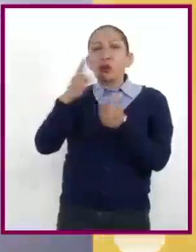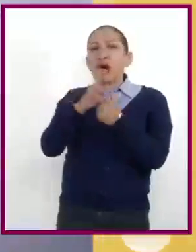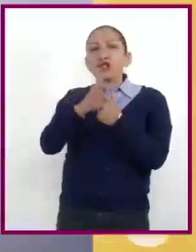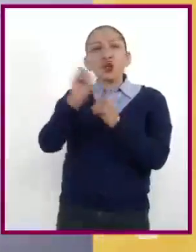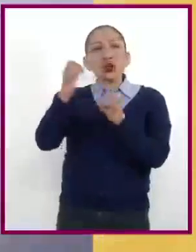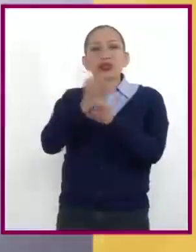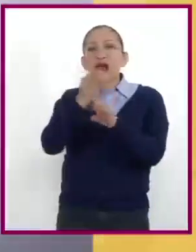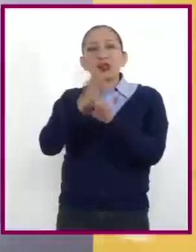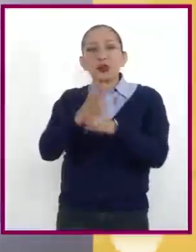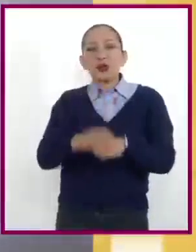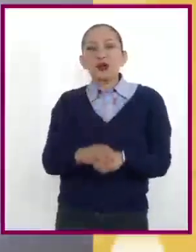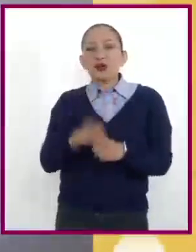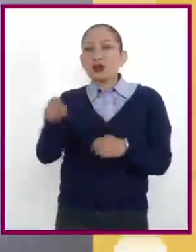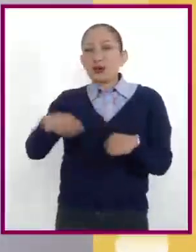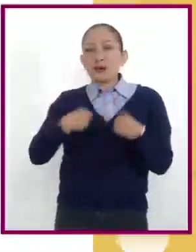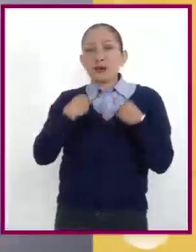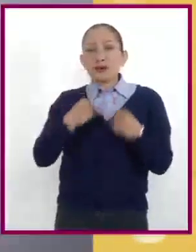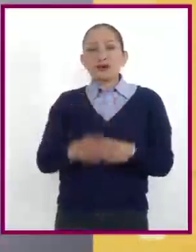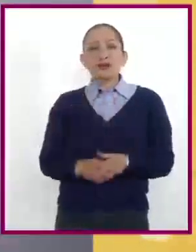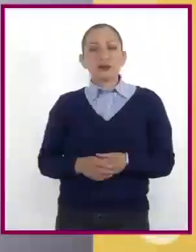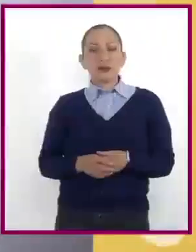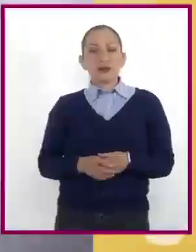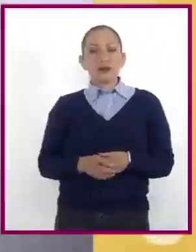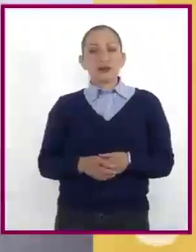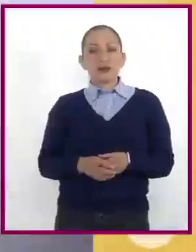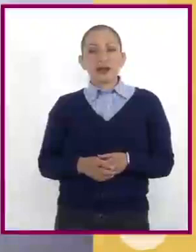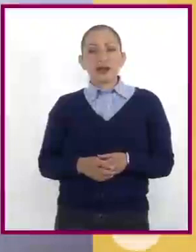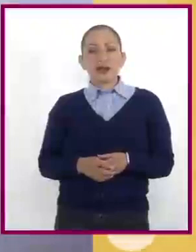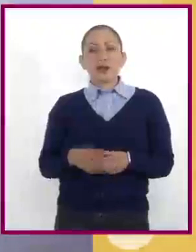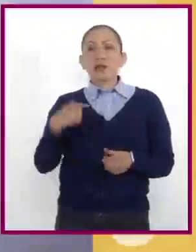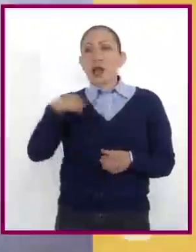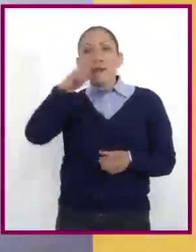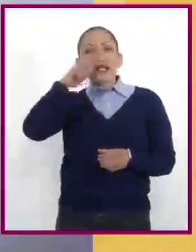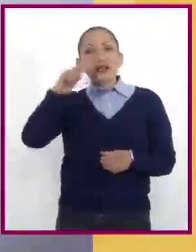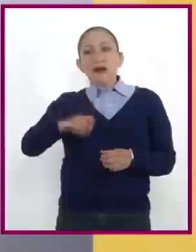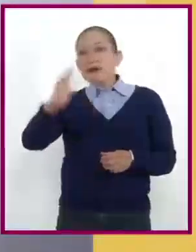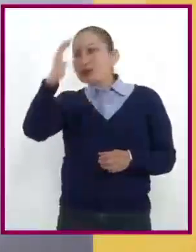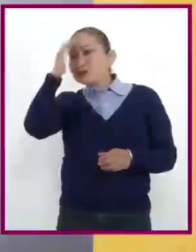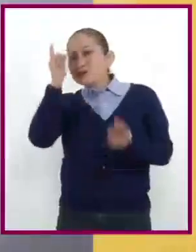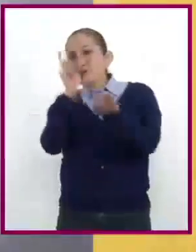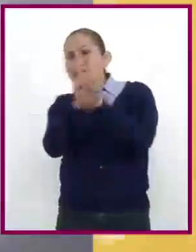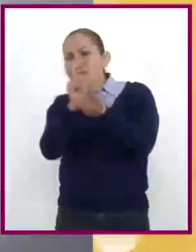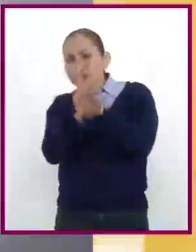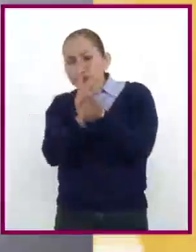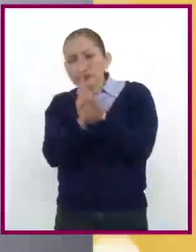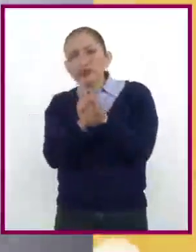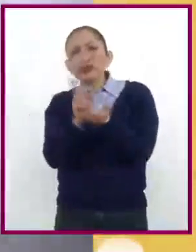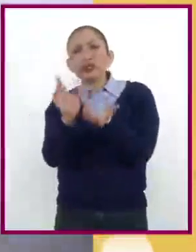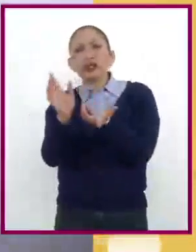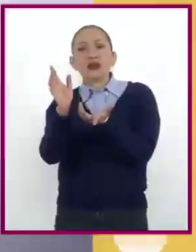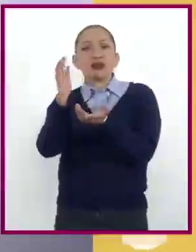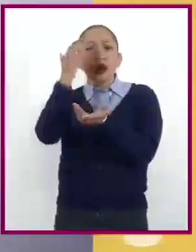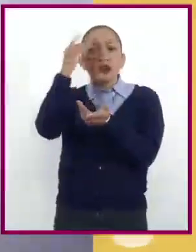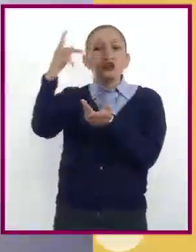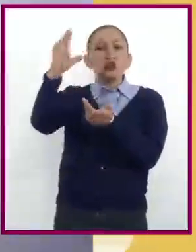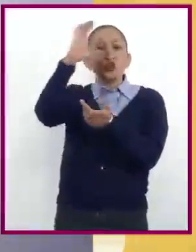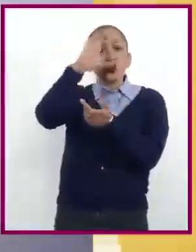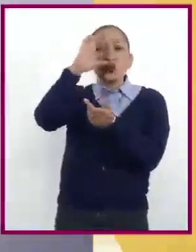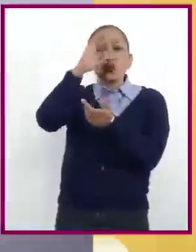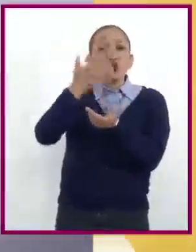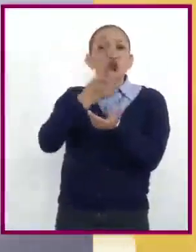en su estado donde viva. Yo les hubiera brindado mi amistad, conocerlos, conocer su cultura